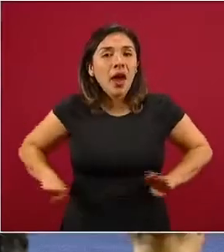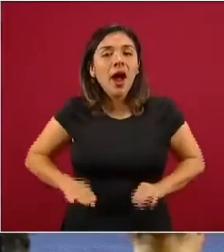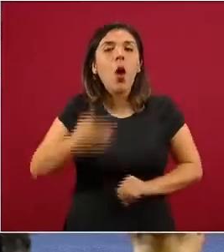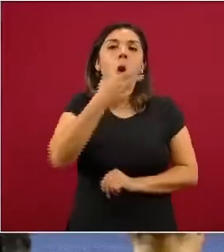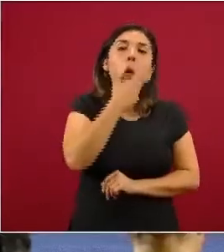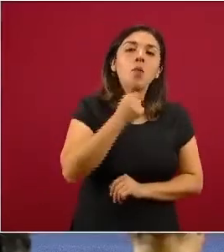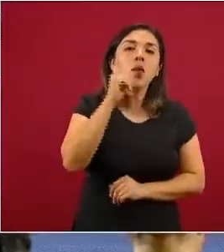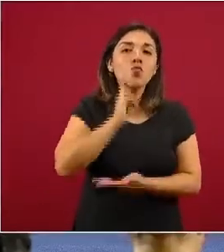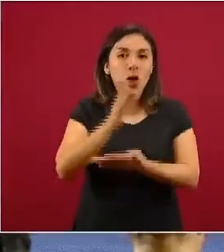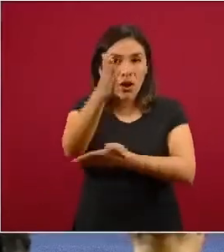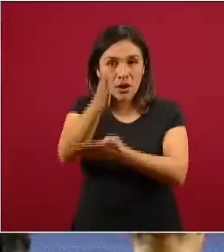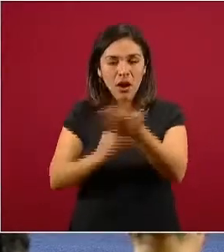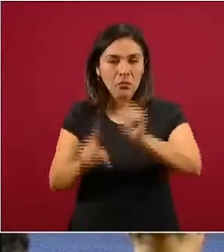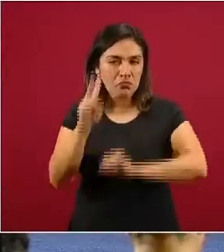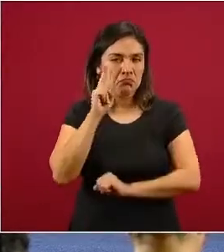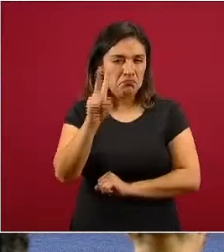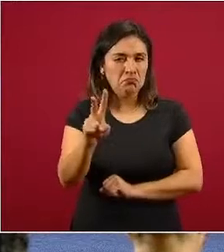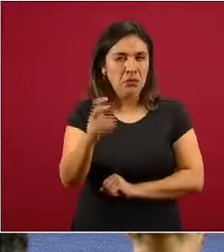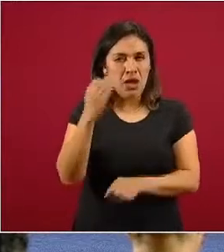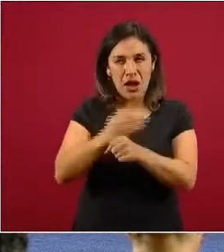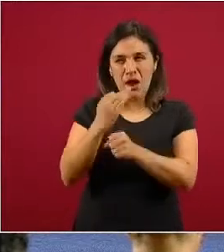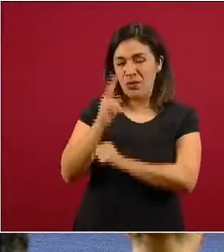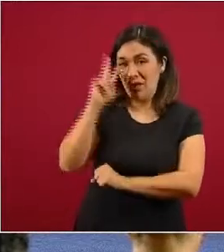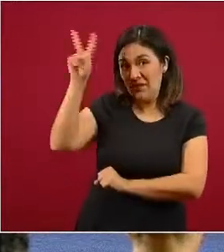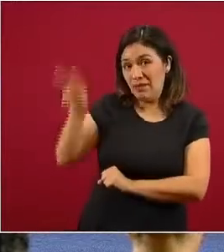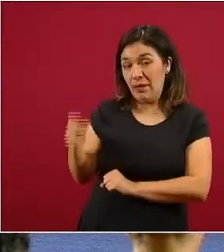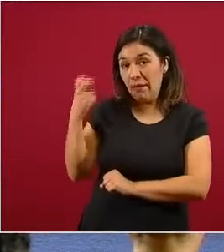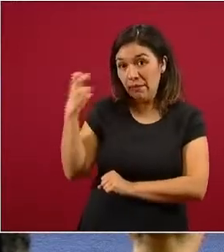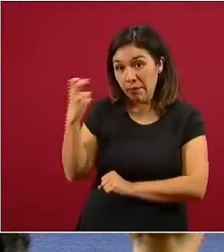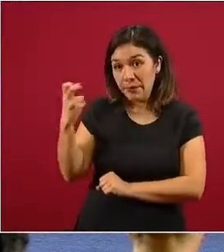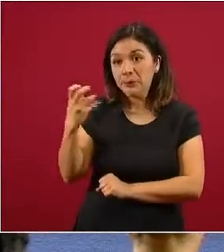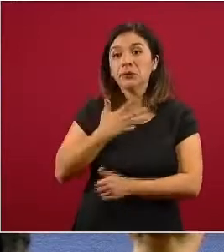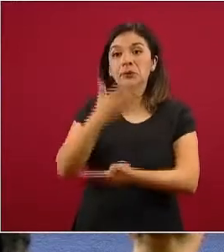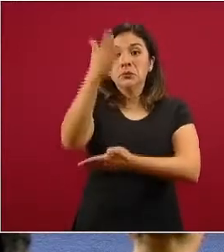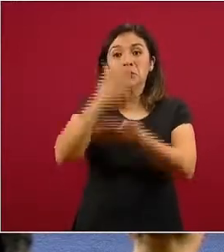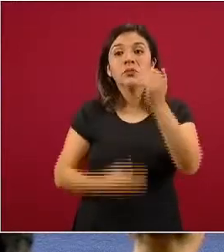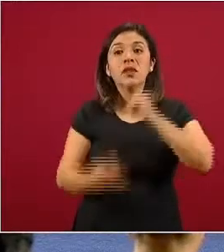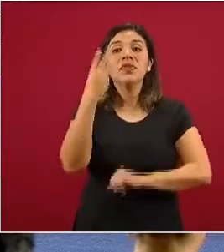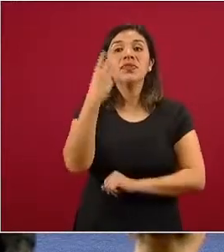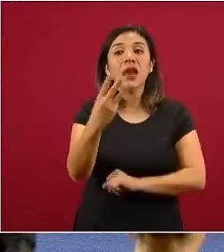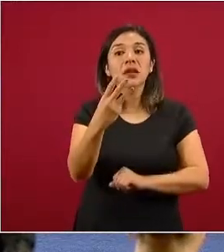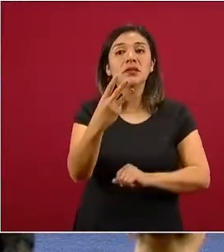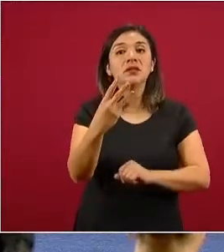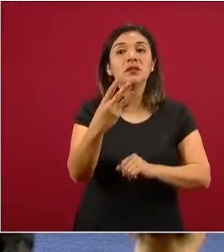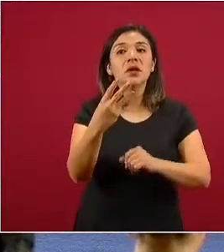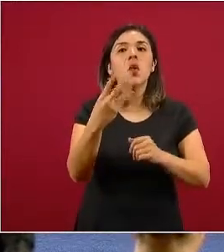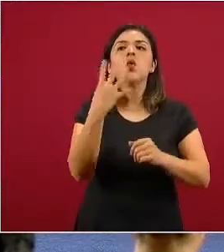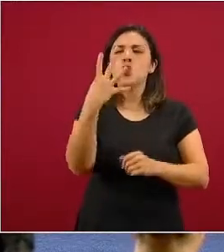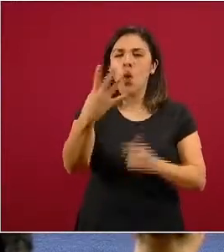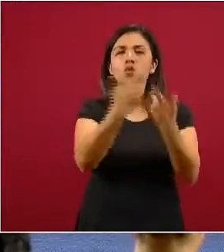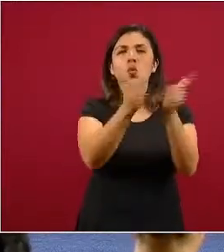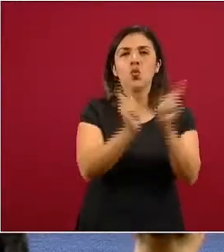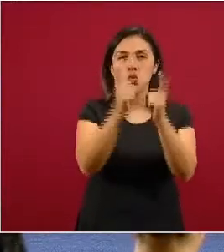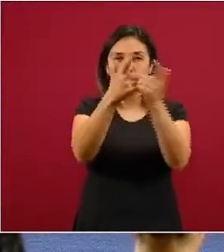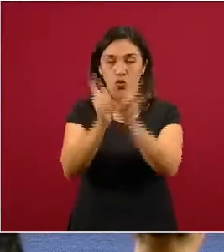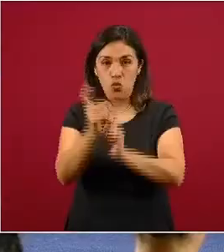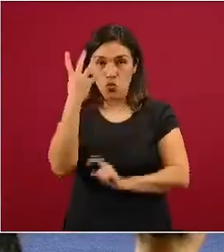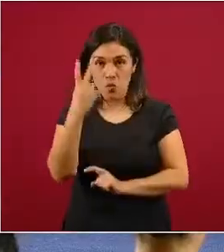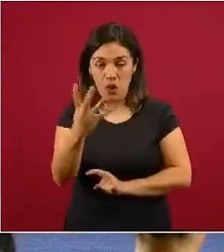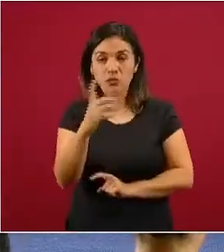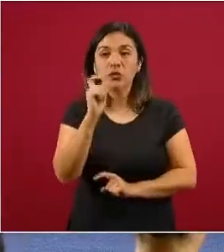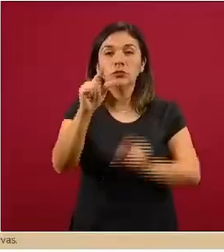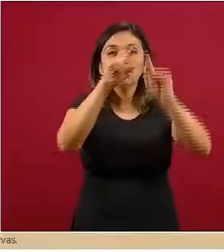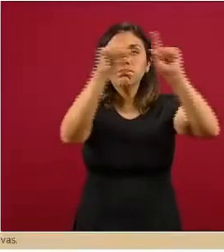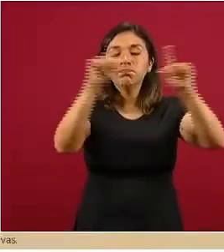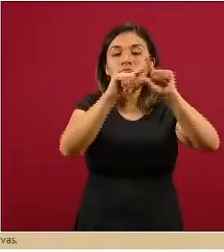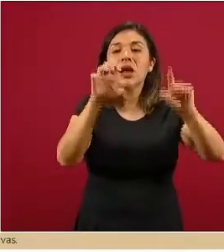esté posiblemente afectada por registros que todavía no se completan, por eso solamente presentamos al